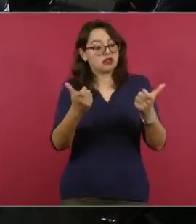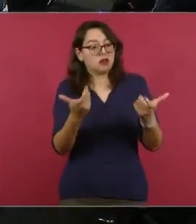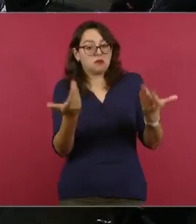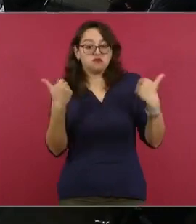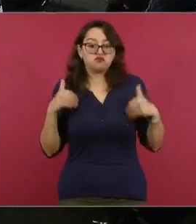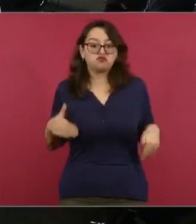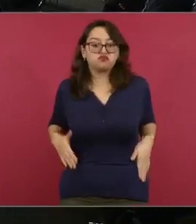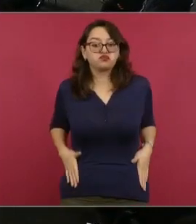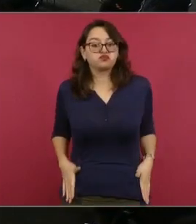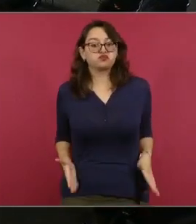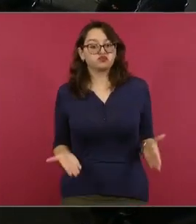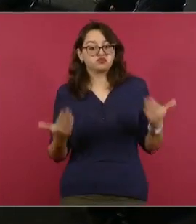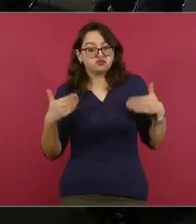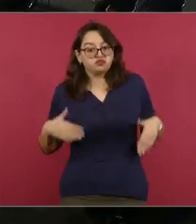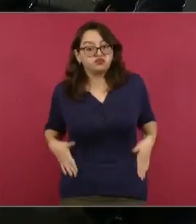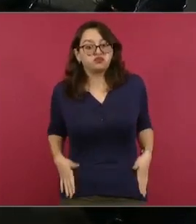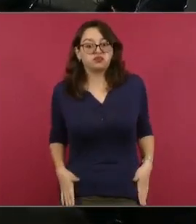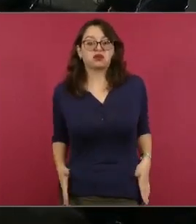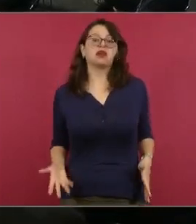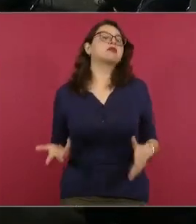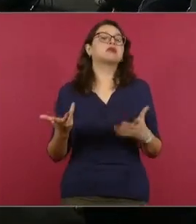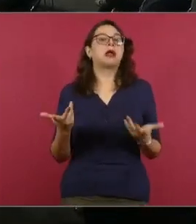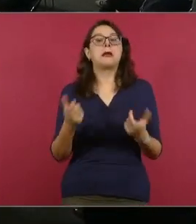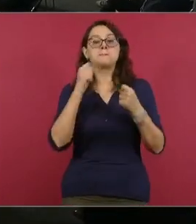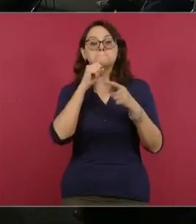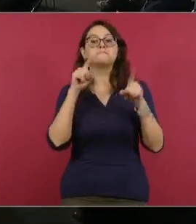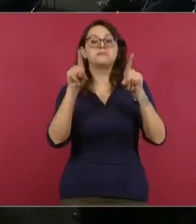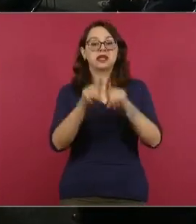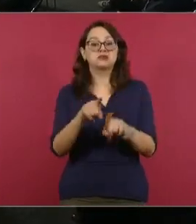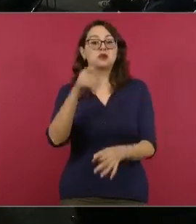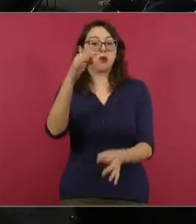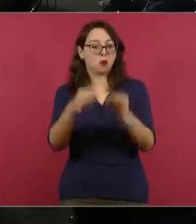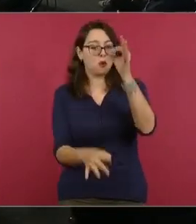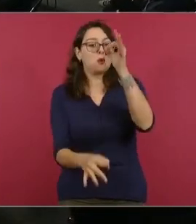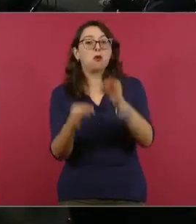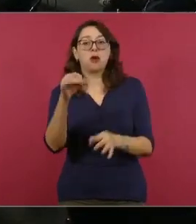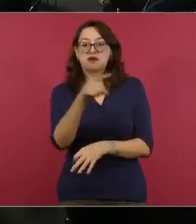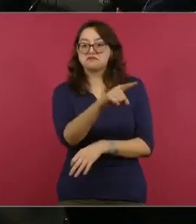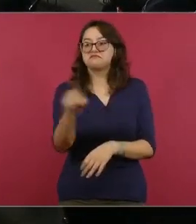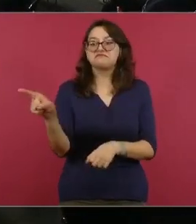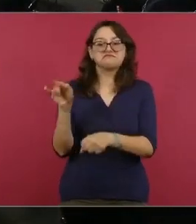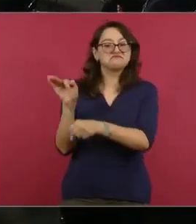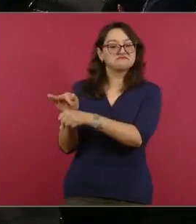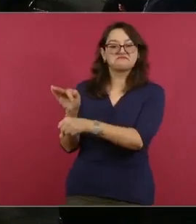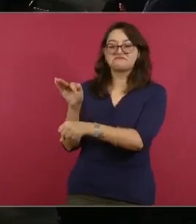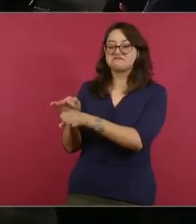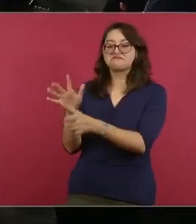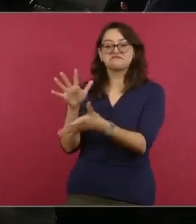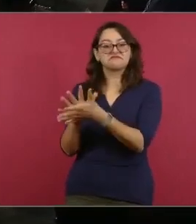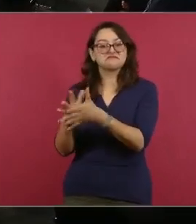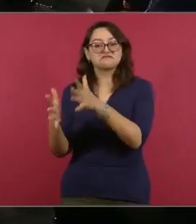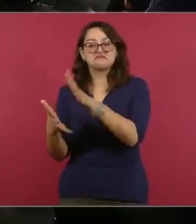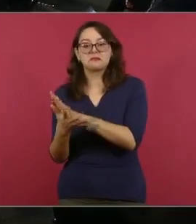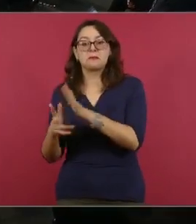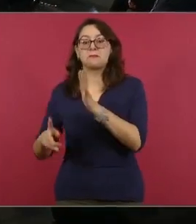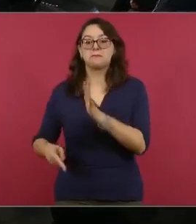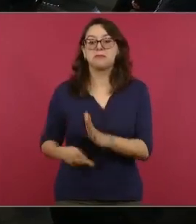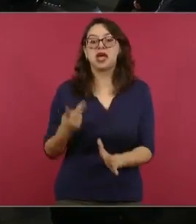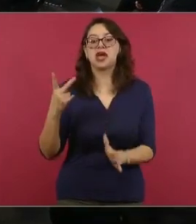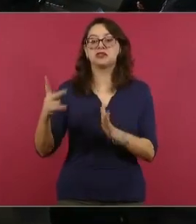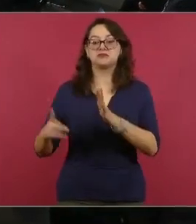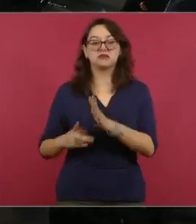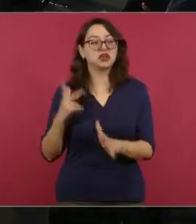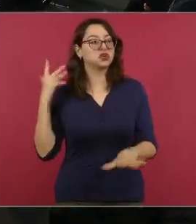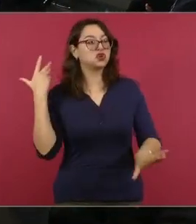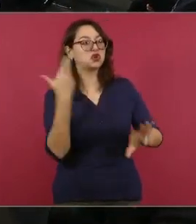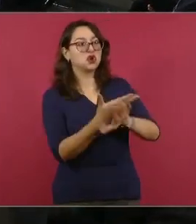personal. De igual forma, como con el apoyo de jueces del Poder Judicial en el Estado, ha logrado desechar diversas imputaciones por delitos